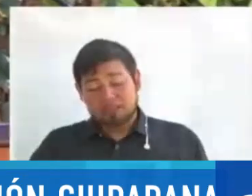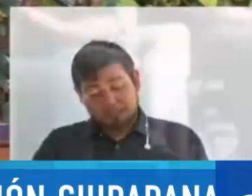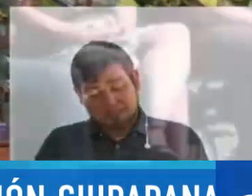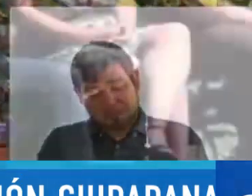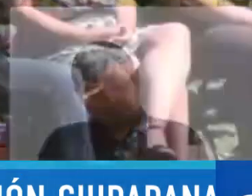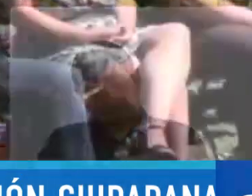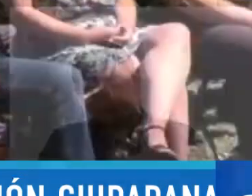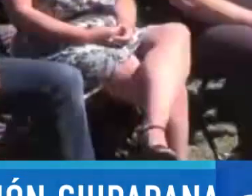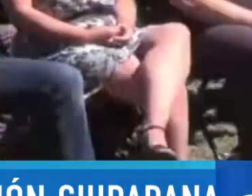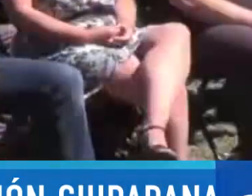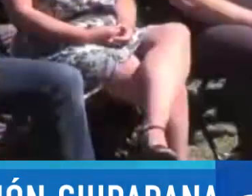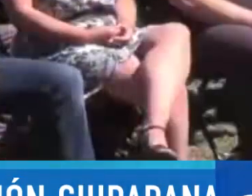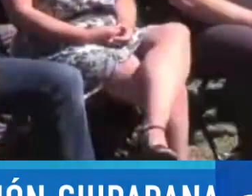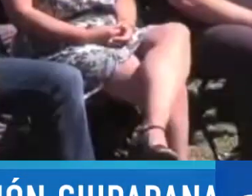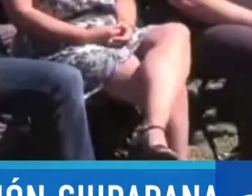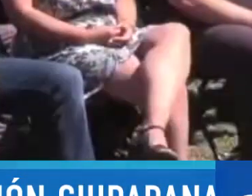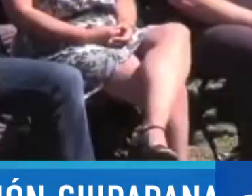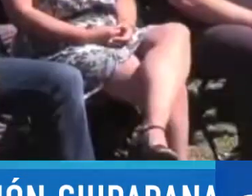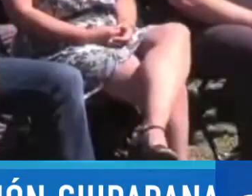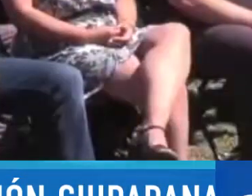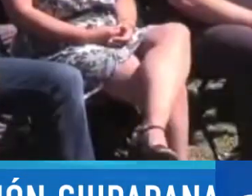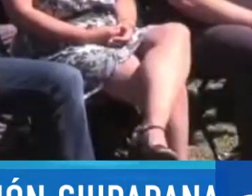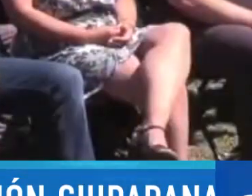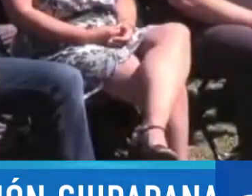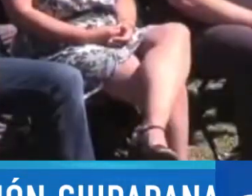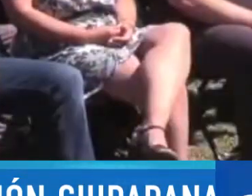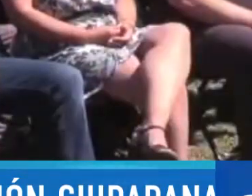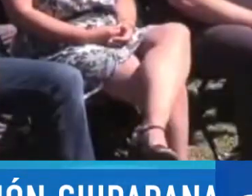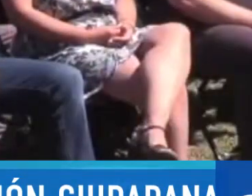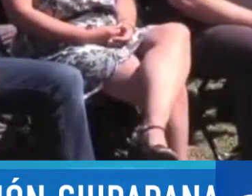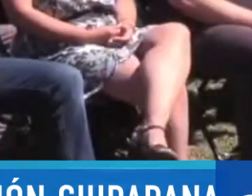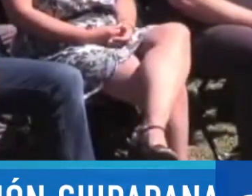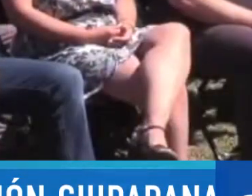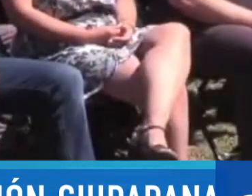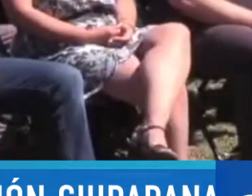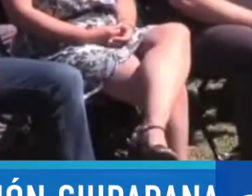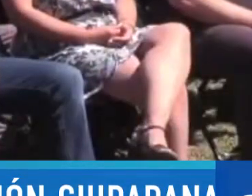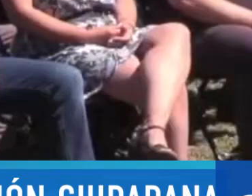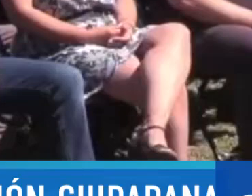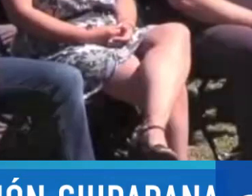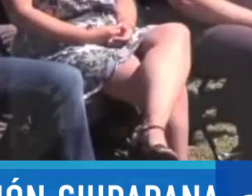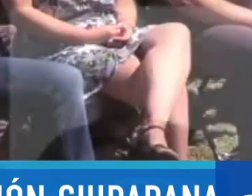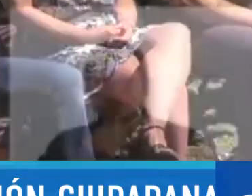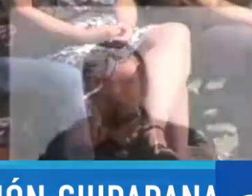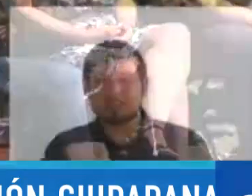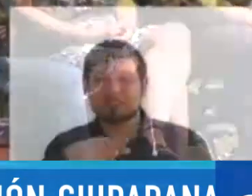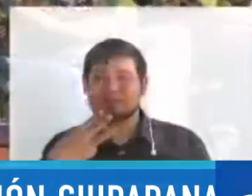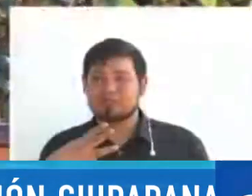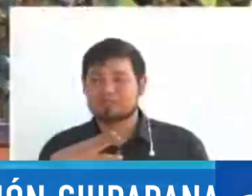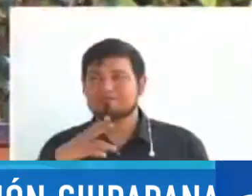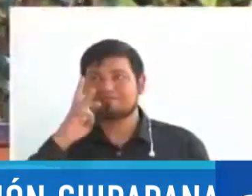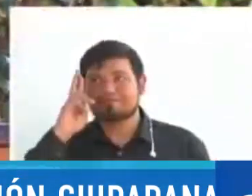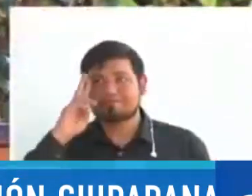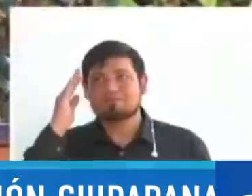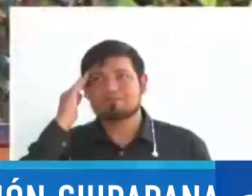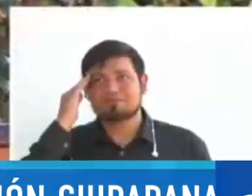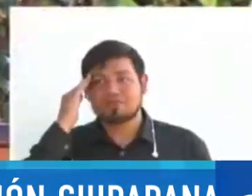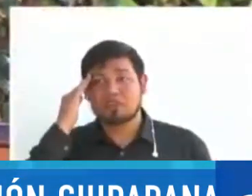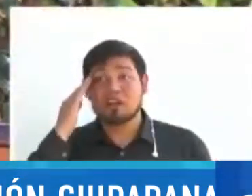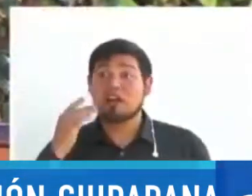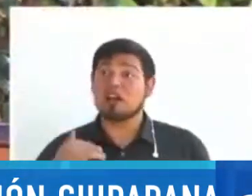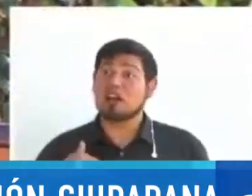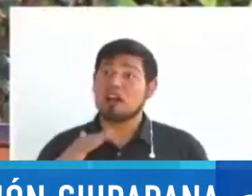No me queda más de decir que la verdad, muy orgulloso por haberse acordado de mi persona. A veces nosotros dejamos de